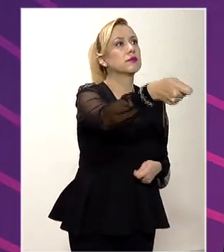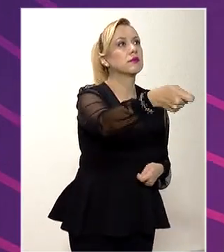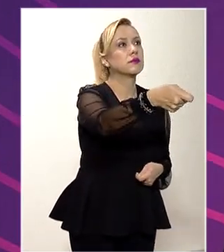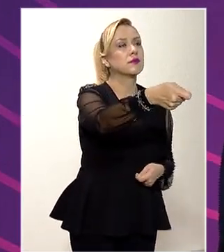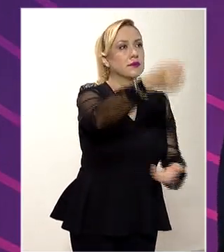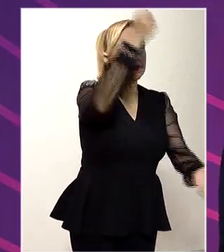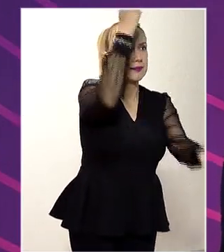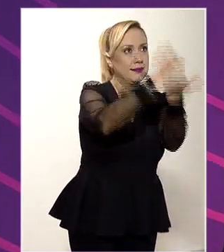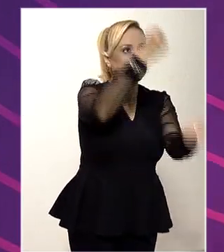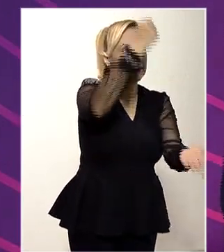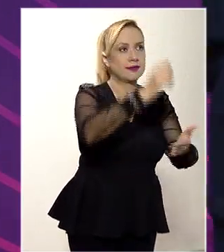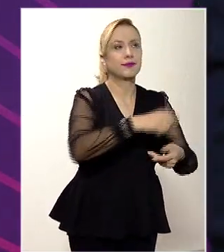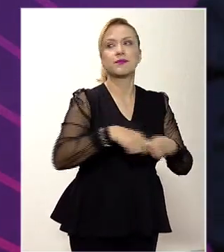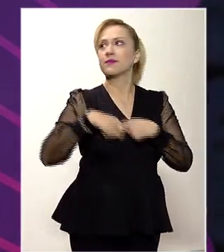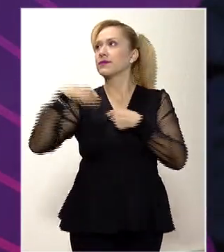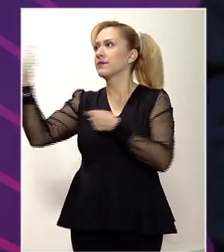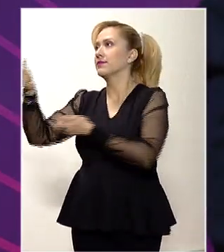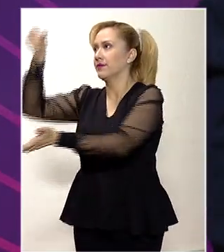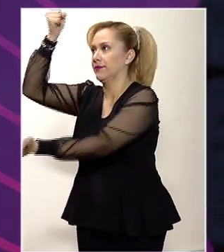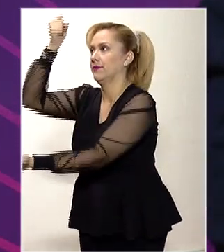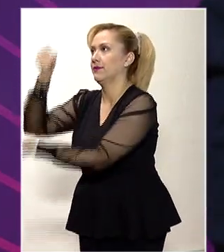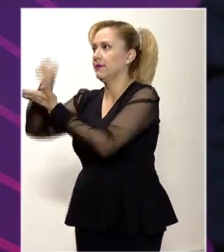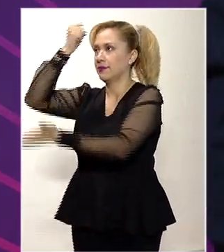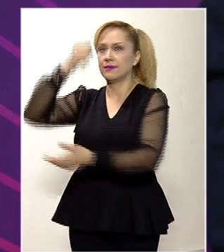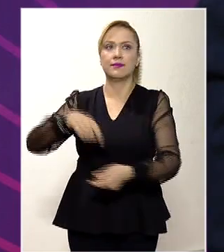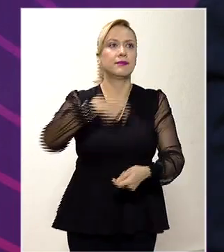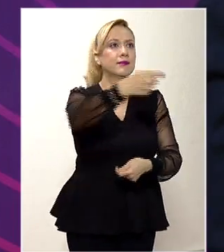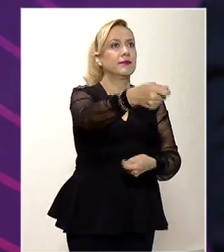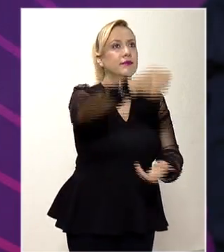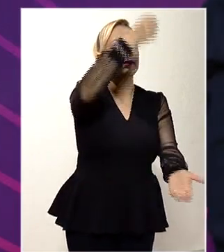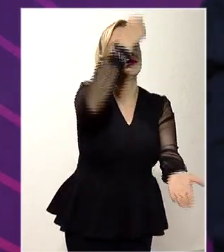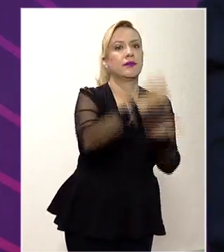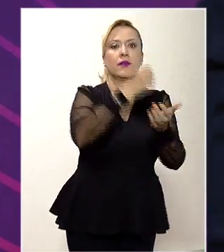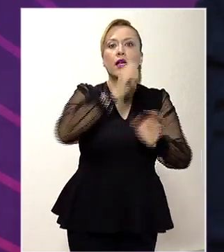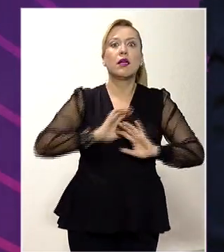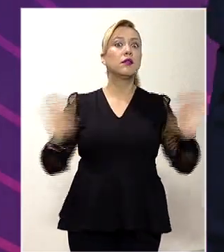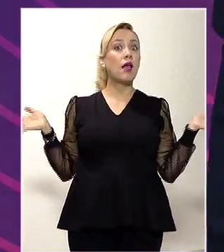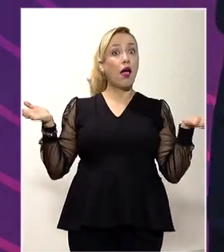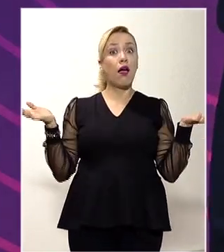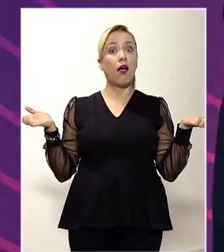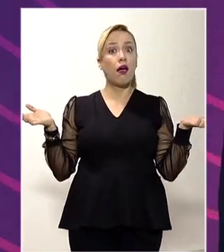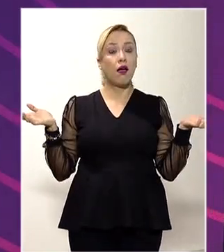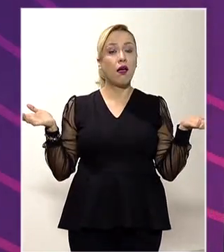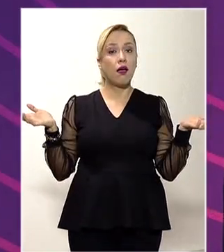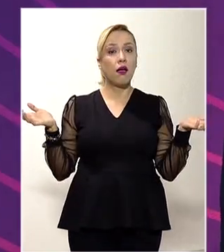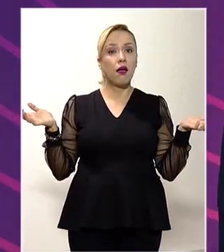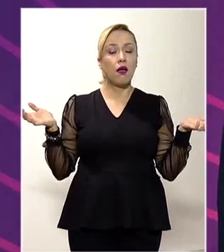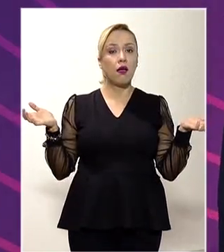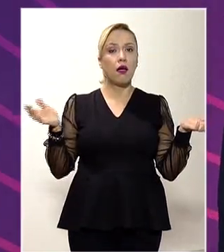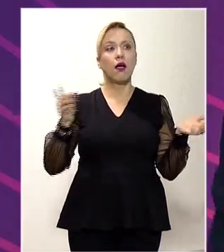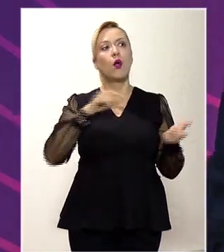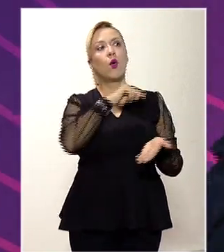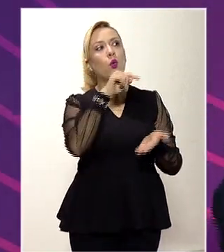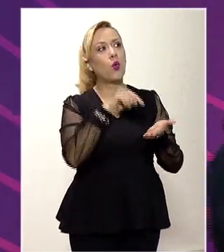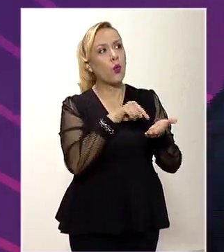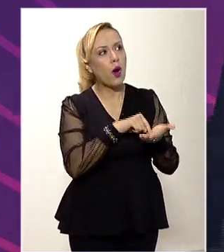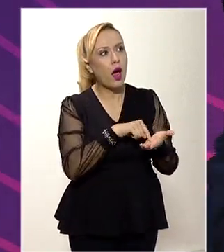el sello de recibido y ya. Eso era la búsqueda, pero nadie se preocupaba por ir al lugar donde lo habían visto por última